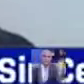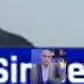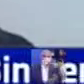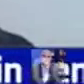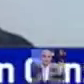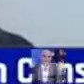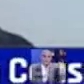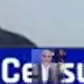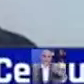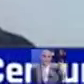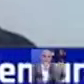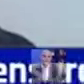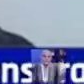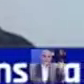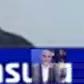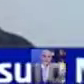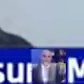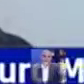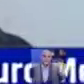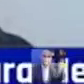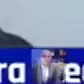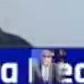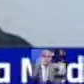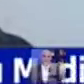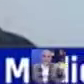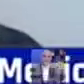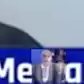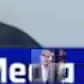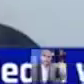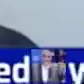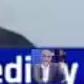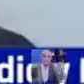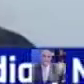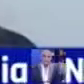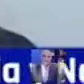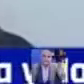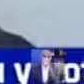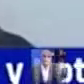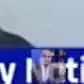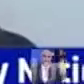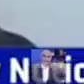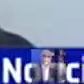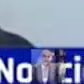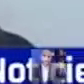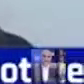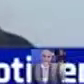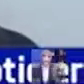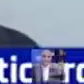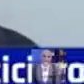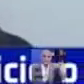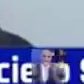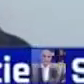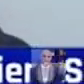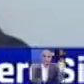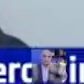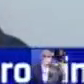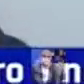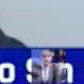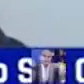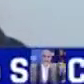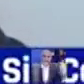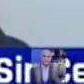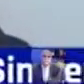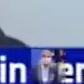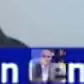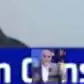estén explotando estos minerales estratégicos personajes como Germán Larrea,